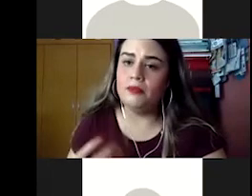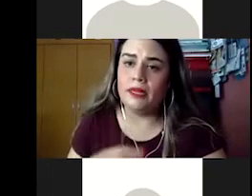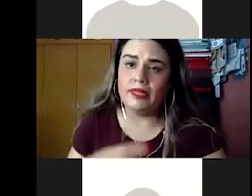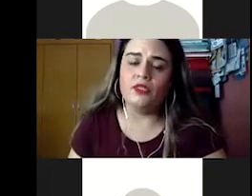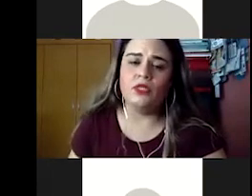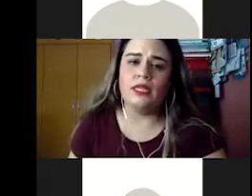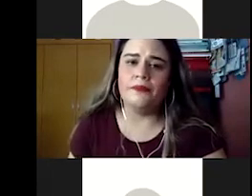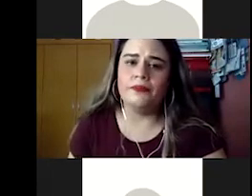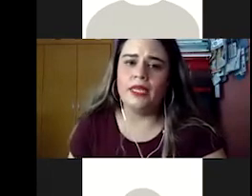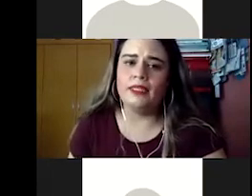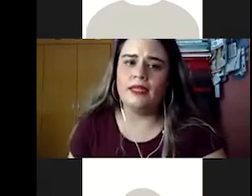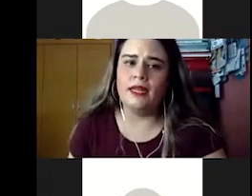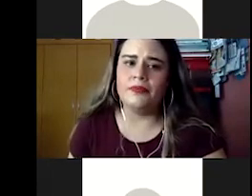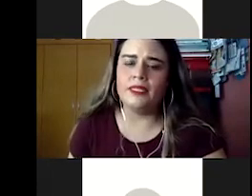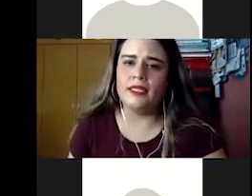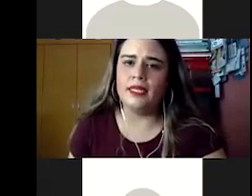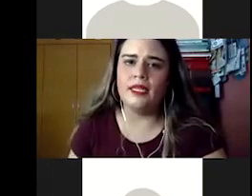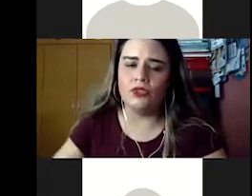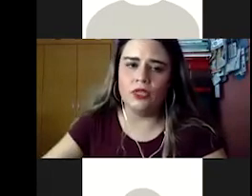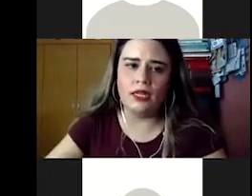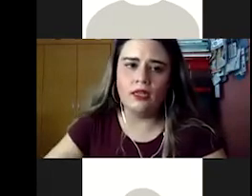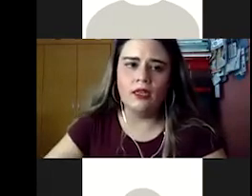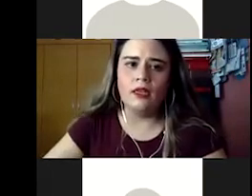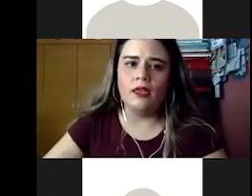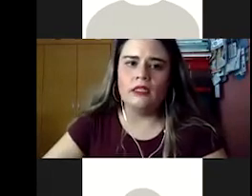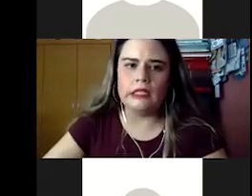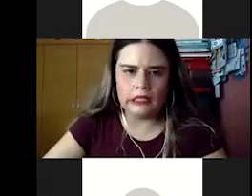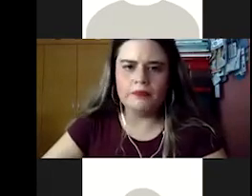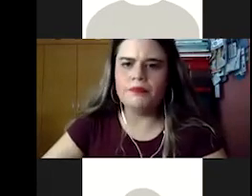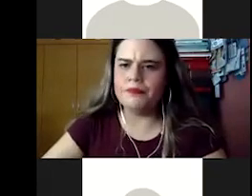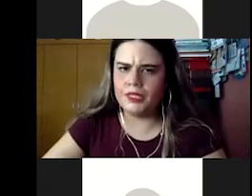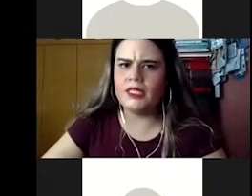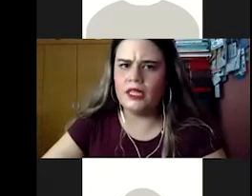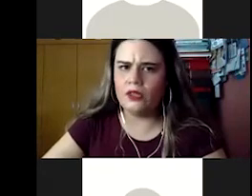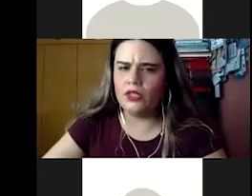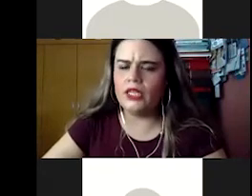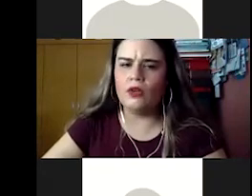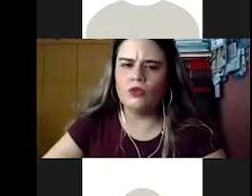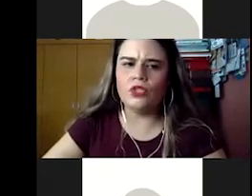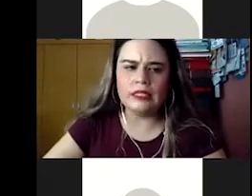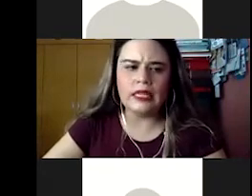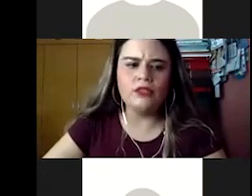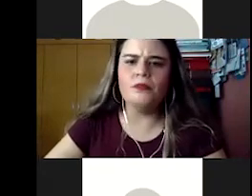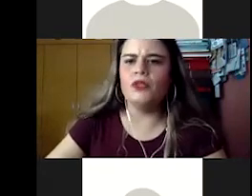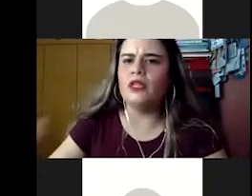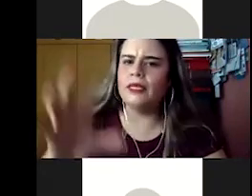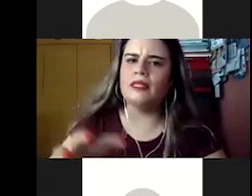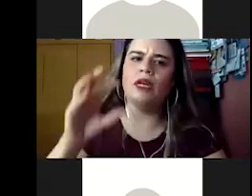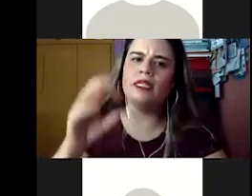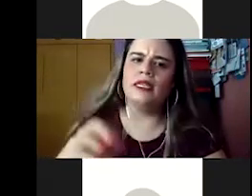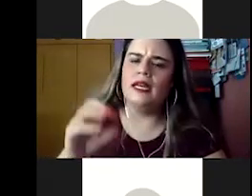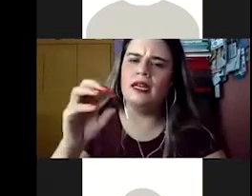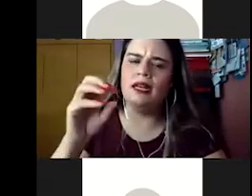regionales para haber hecho esta estrategia nacional. Sí se hicieron en algunos estados, pero otra